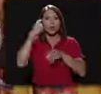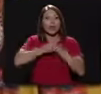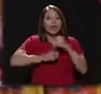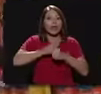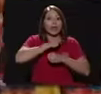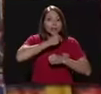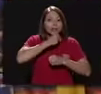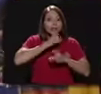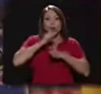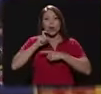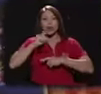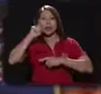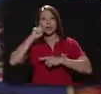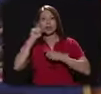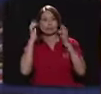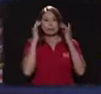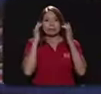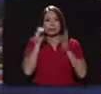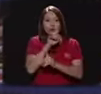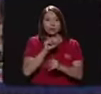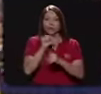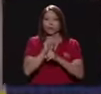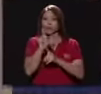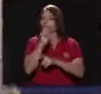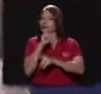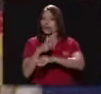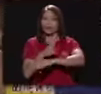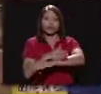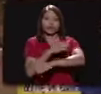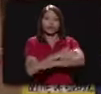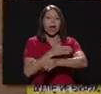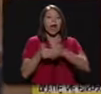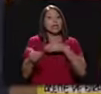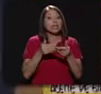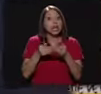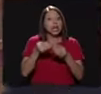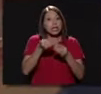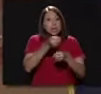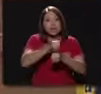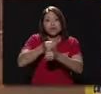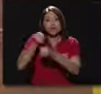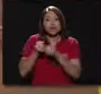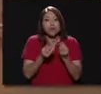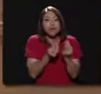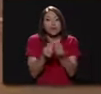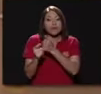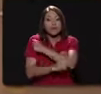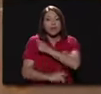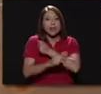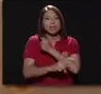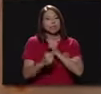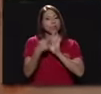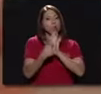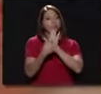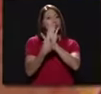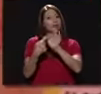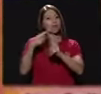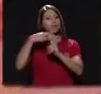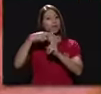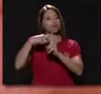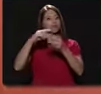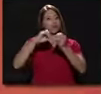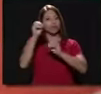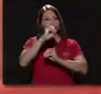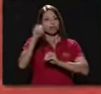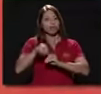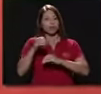La situación es preocupante y no parece mejorar a pesar de que la productividad del país muestra cifras en positivo.